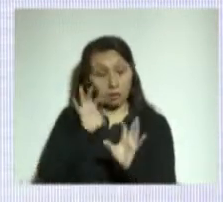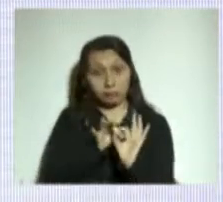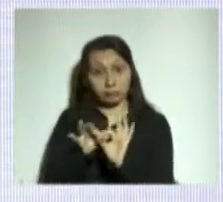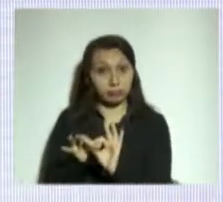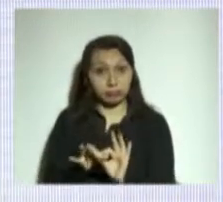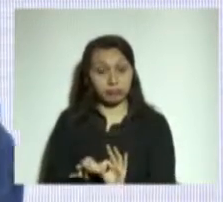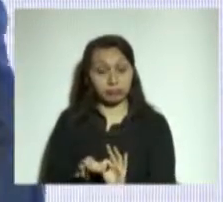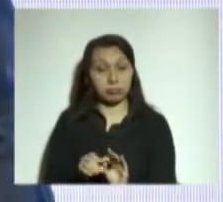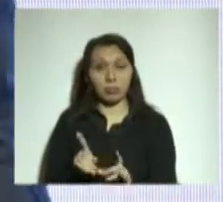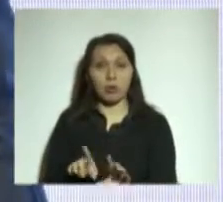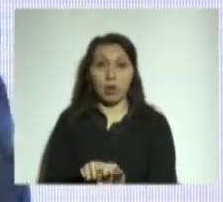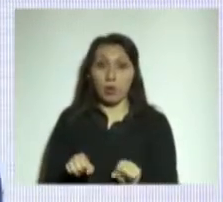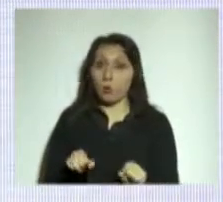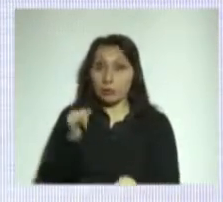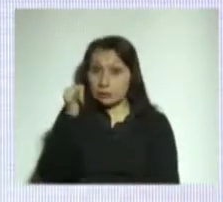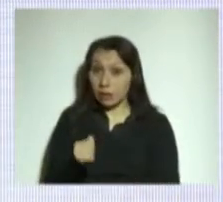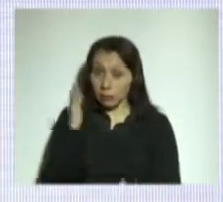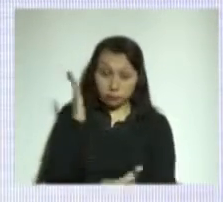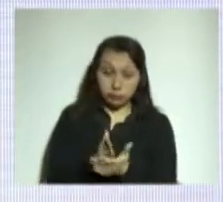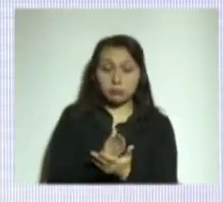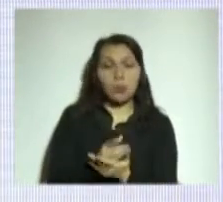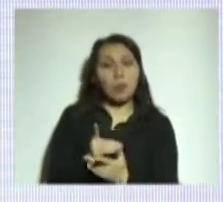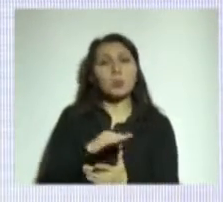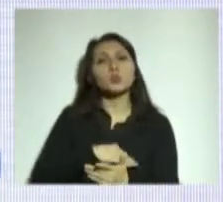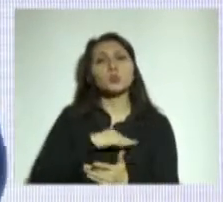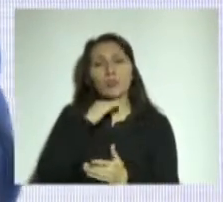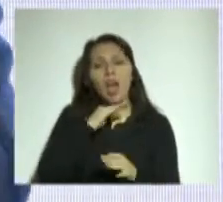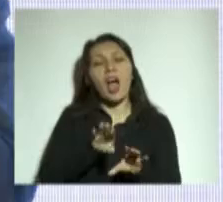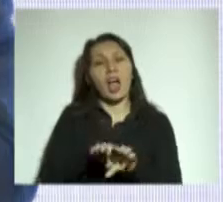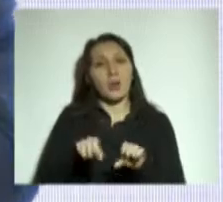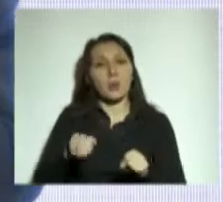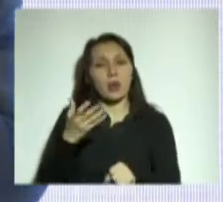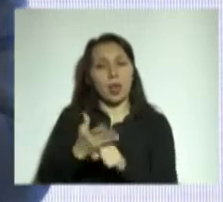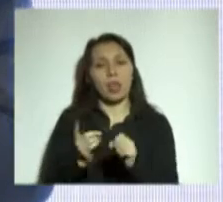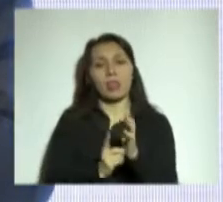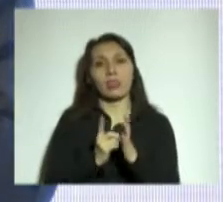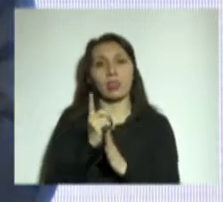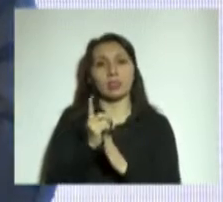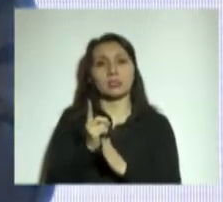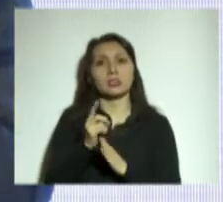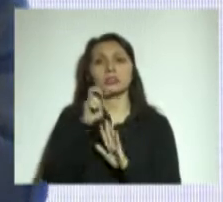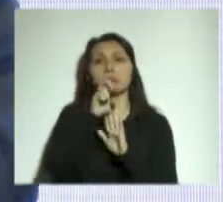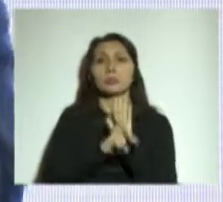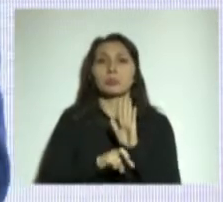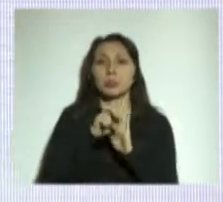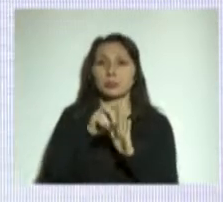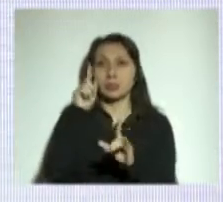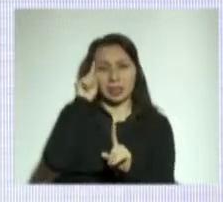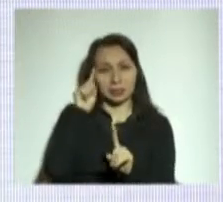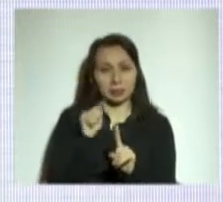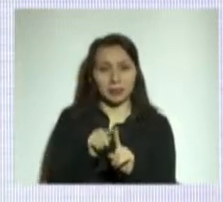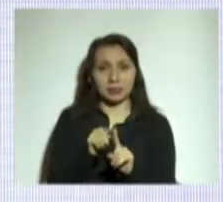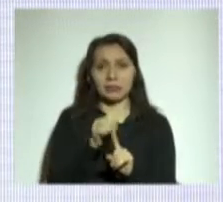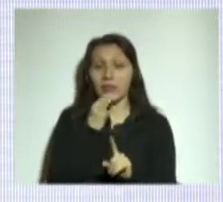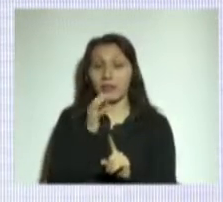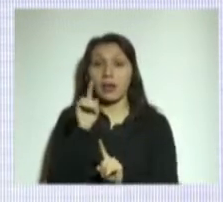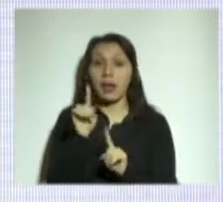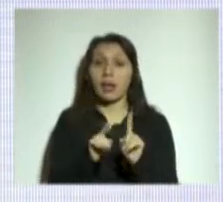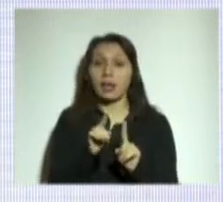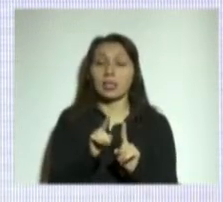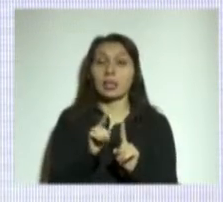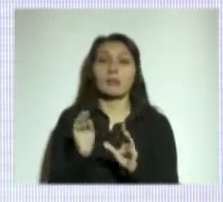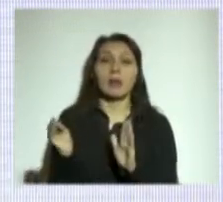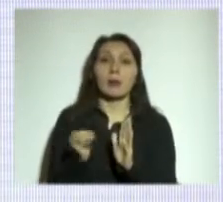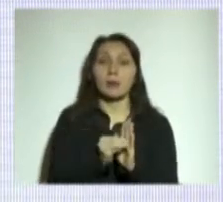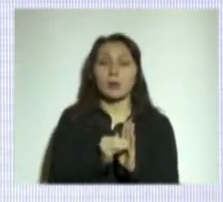conclusiones, no es un consenso siempre absoluto, pero suficientemente de acuerdo, se desarrollan unos proyectos específicos, es decir, aquello donde le vas